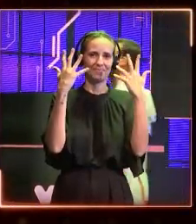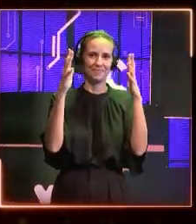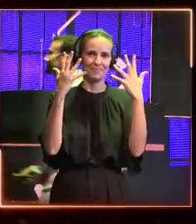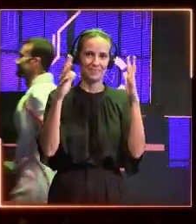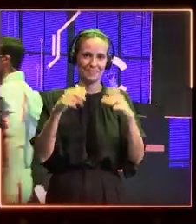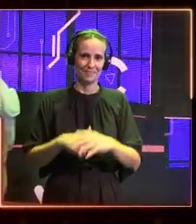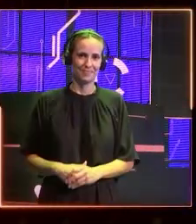aquí